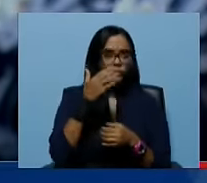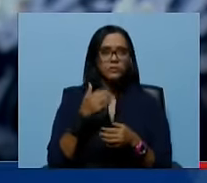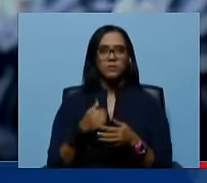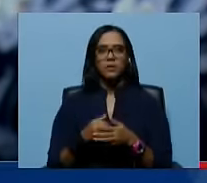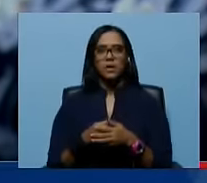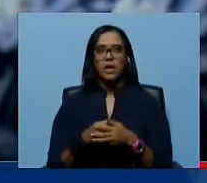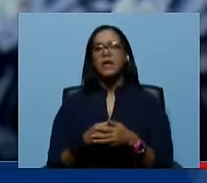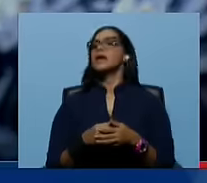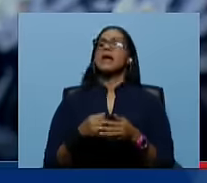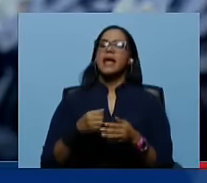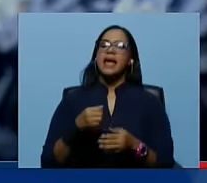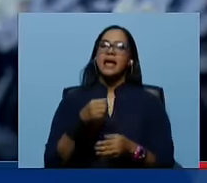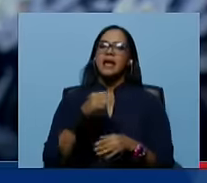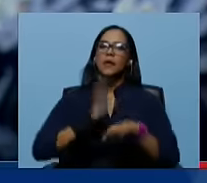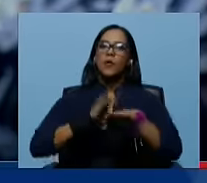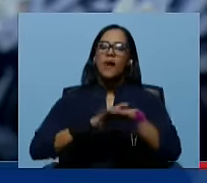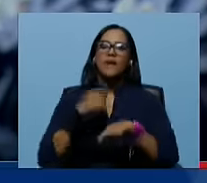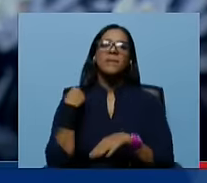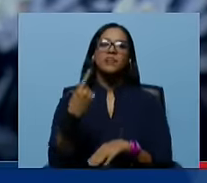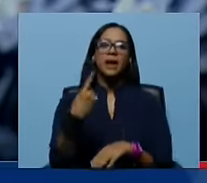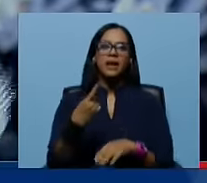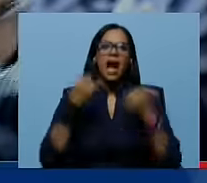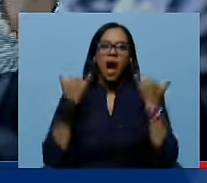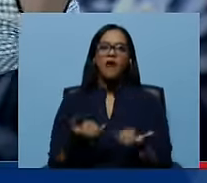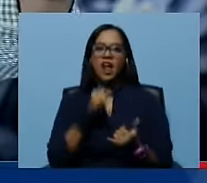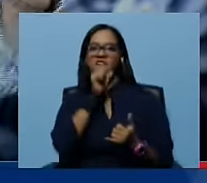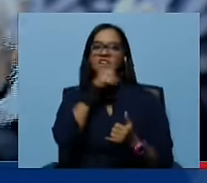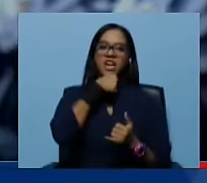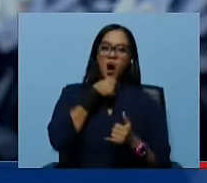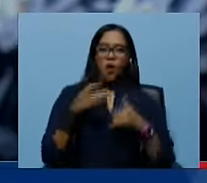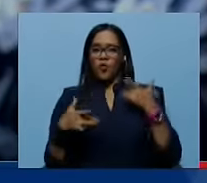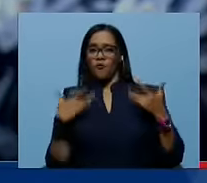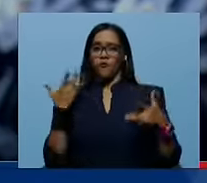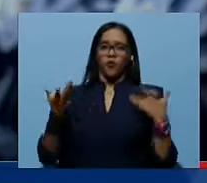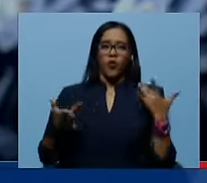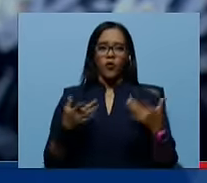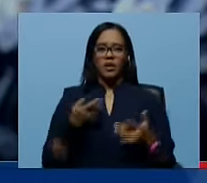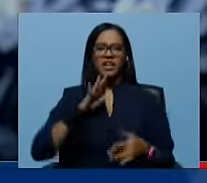cabecilla principal ahora es el viejo Gozón que está allá en España.